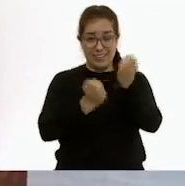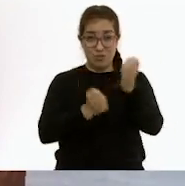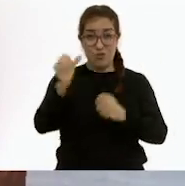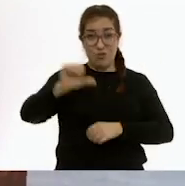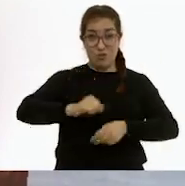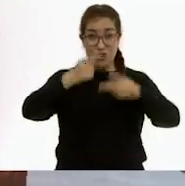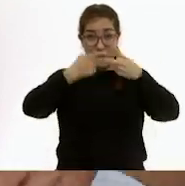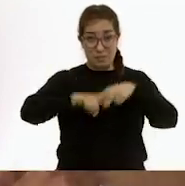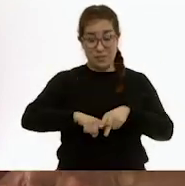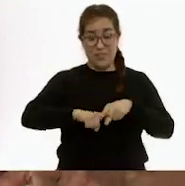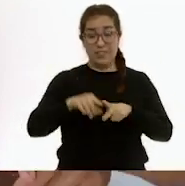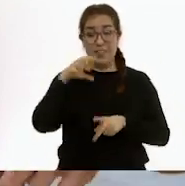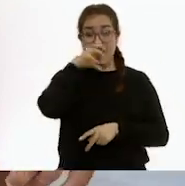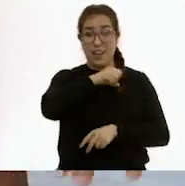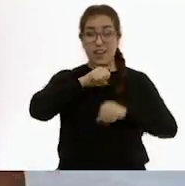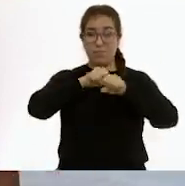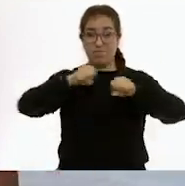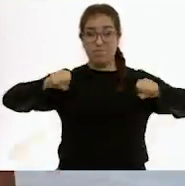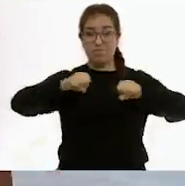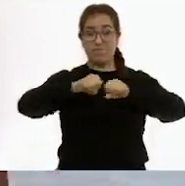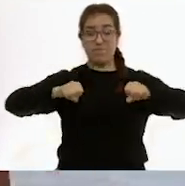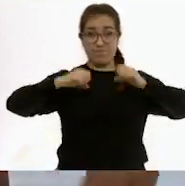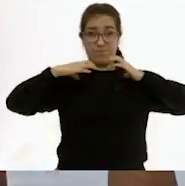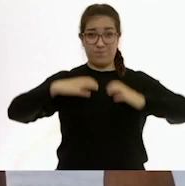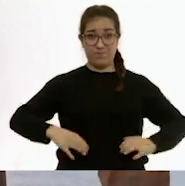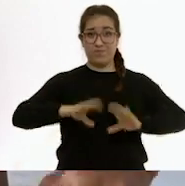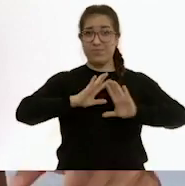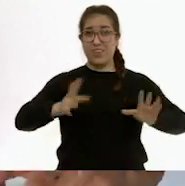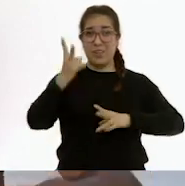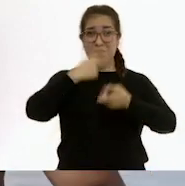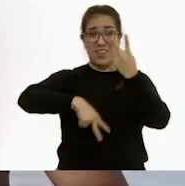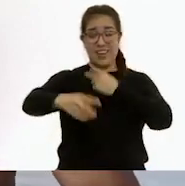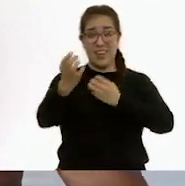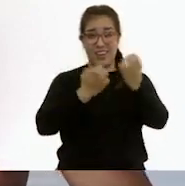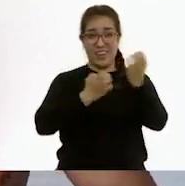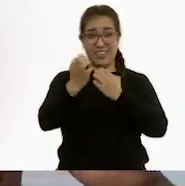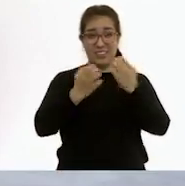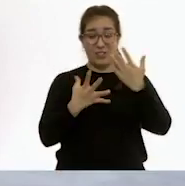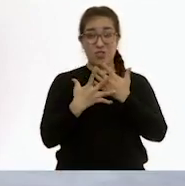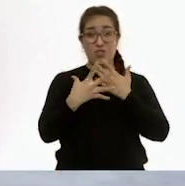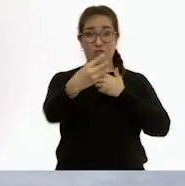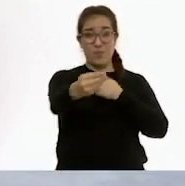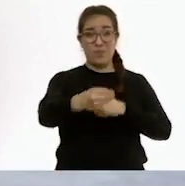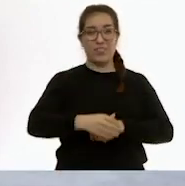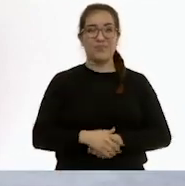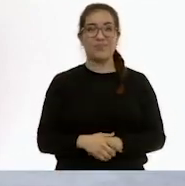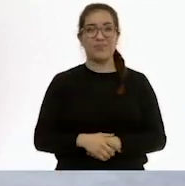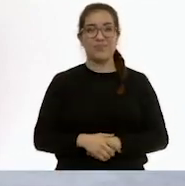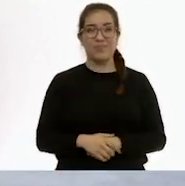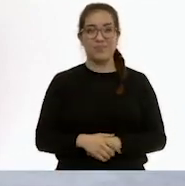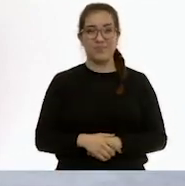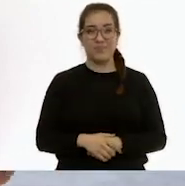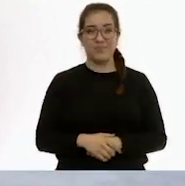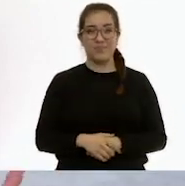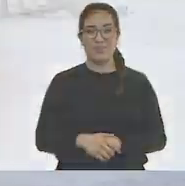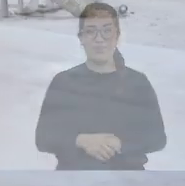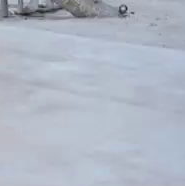iniciaremos con el calentamiento y pues que venga la rutina. ¡Actívense todos!